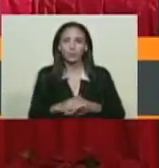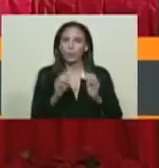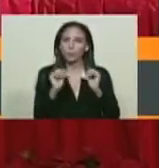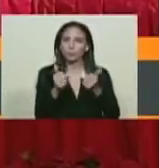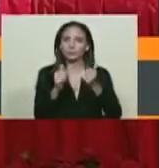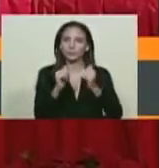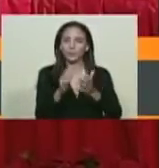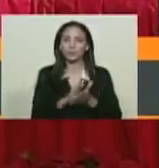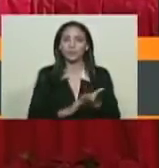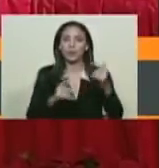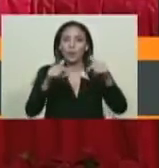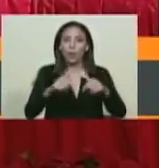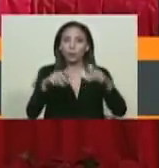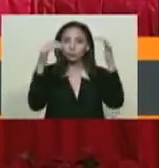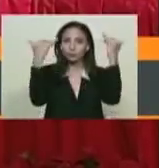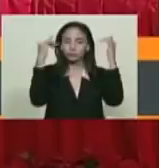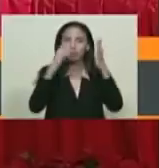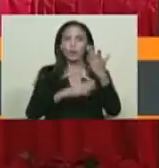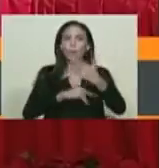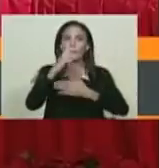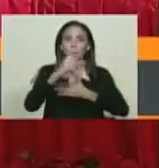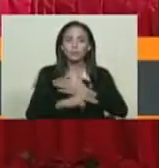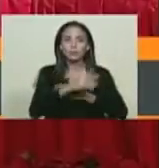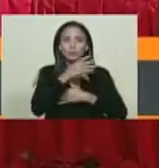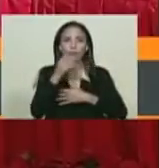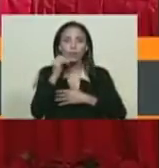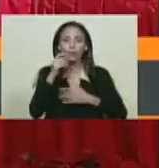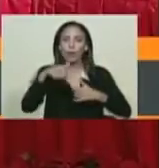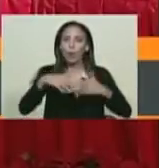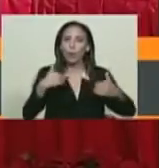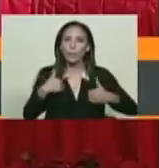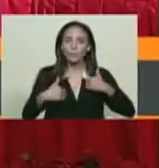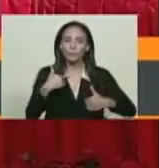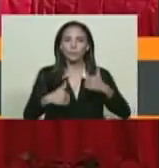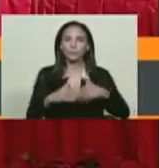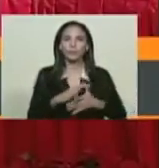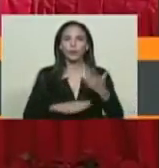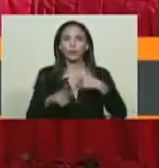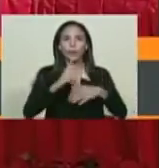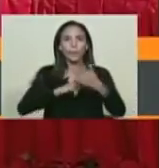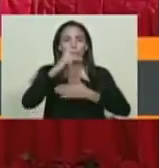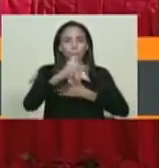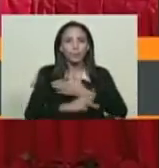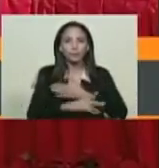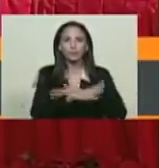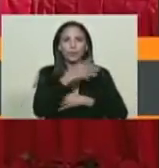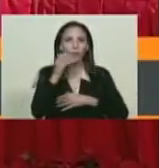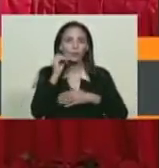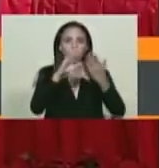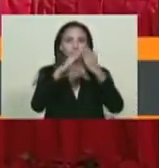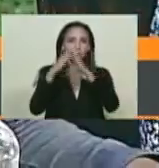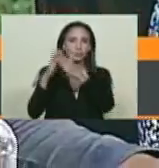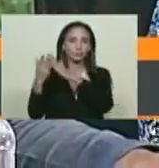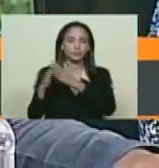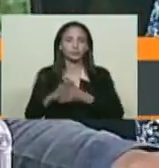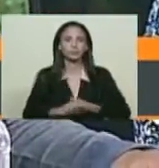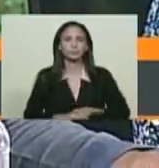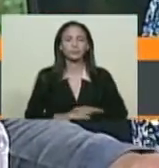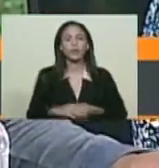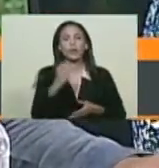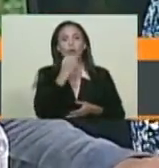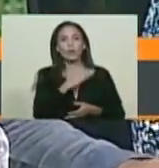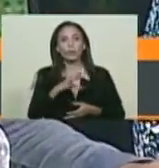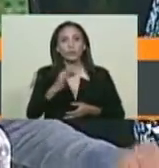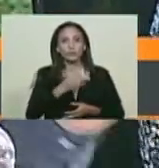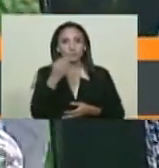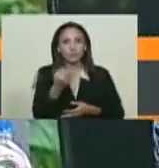forma este acto de Plan Chamba Juvenil, miércoles del Plan Chamba Juvenil y de Comunas. Adelante. Sí, buenas